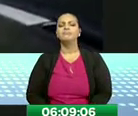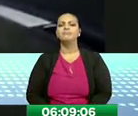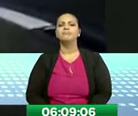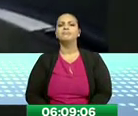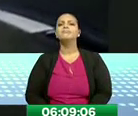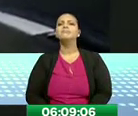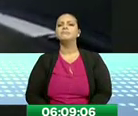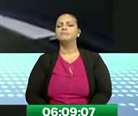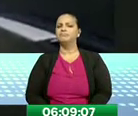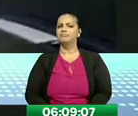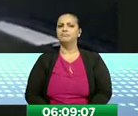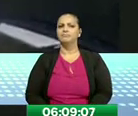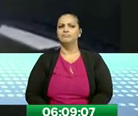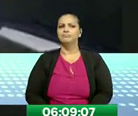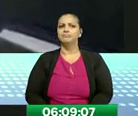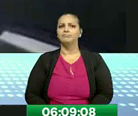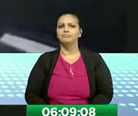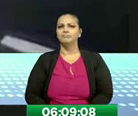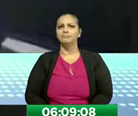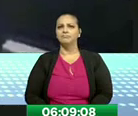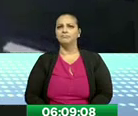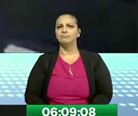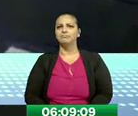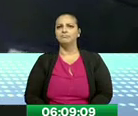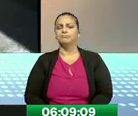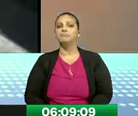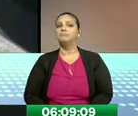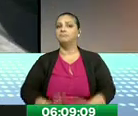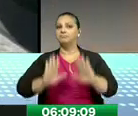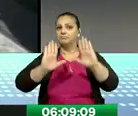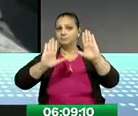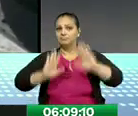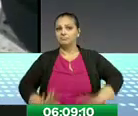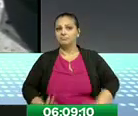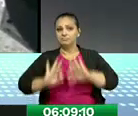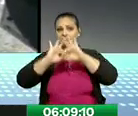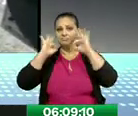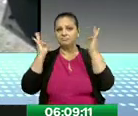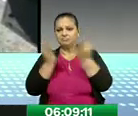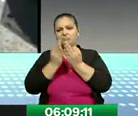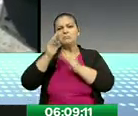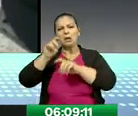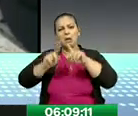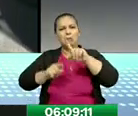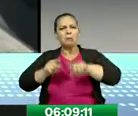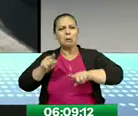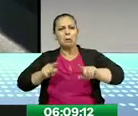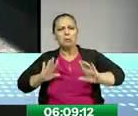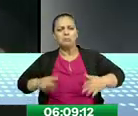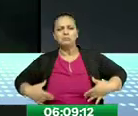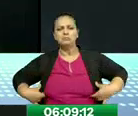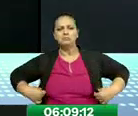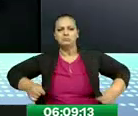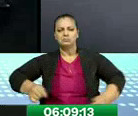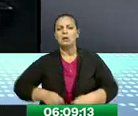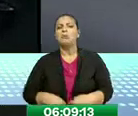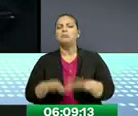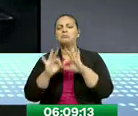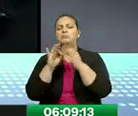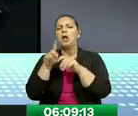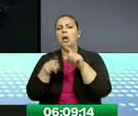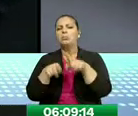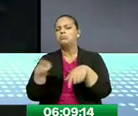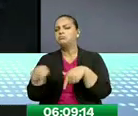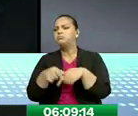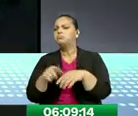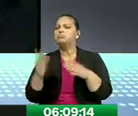Hay muchas personas que en familia son pan de Dios, un pan de dulce, pero en la calle son violentos. Y hay otros que en las